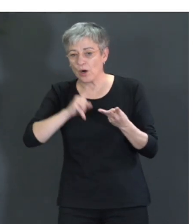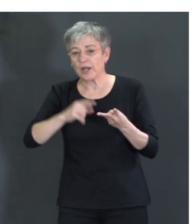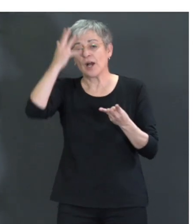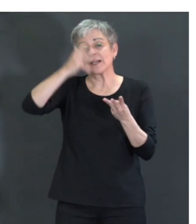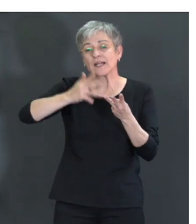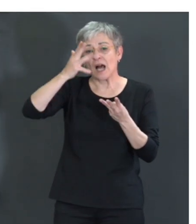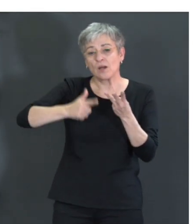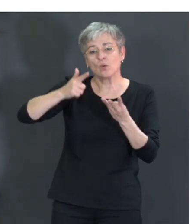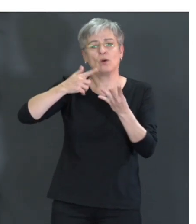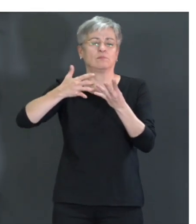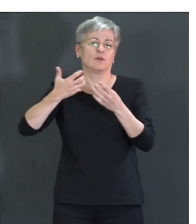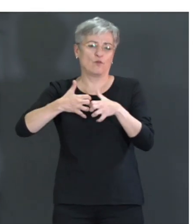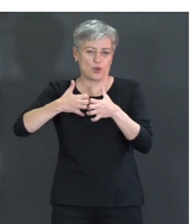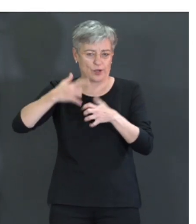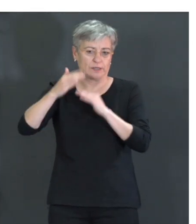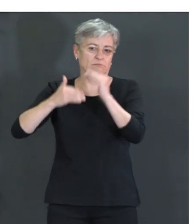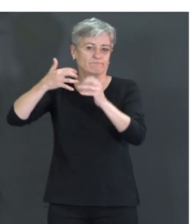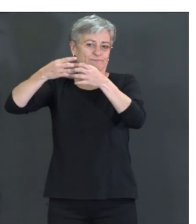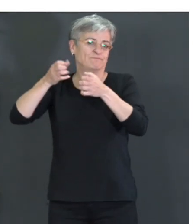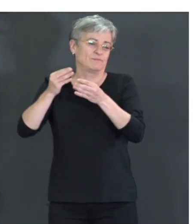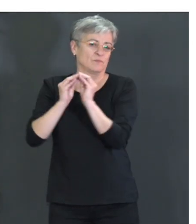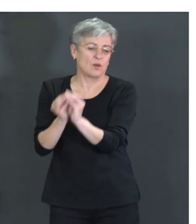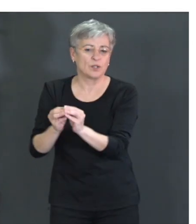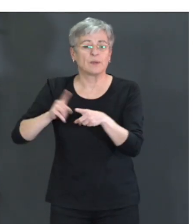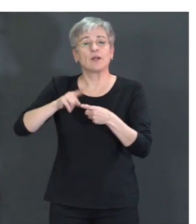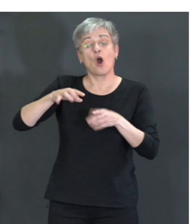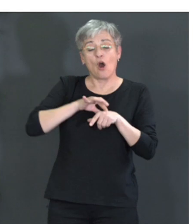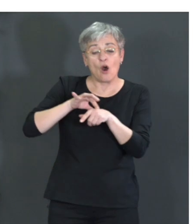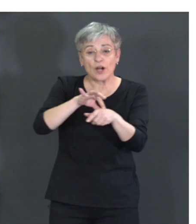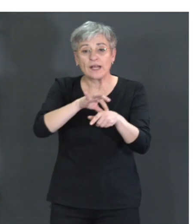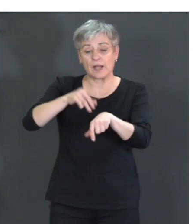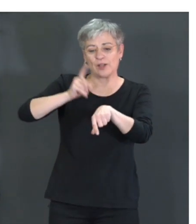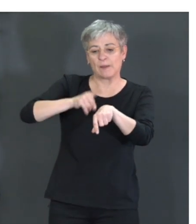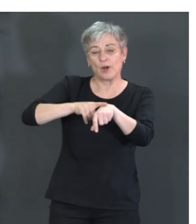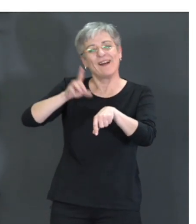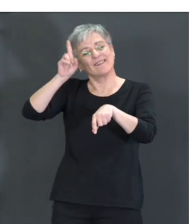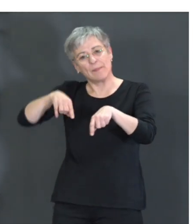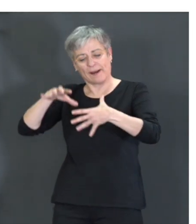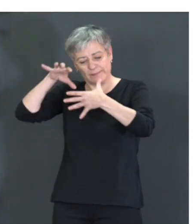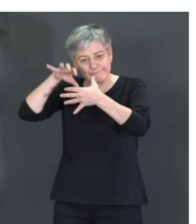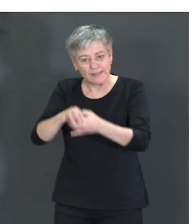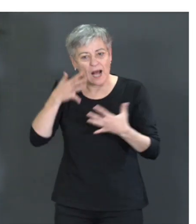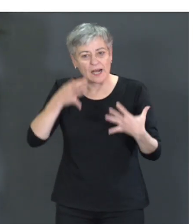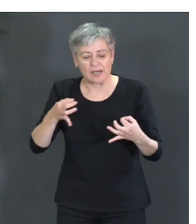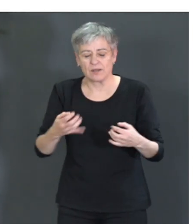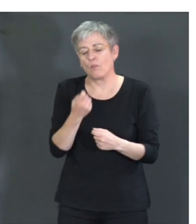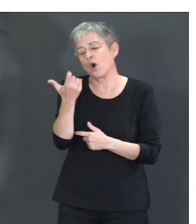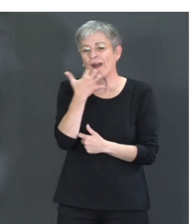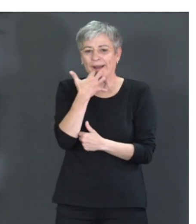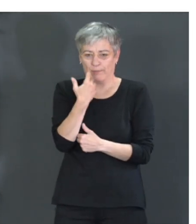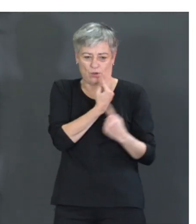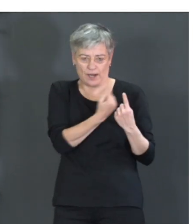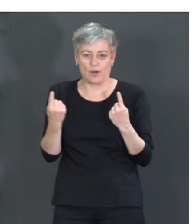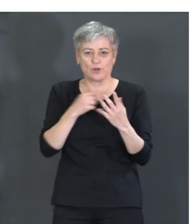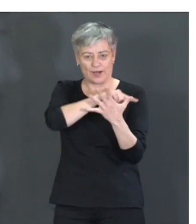y funciones ejecutivas, y luego también orientación temporal y a la realidad. ¿De acuerdo? Por ejemplo, ejemplos de cada uno un poquito.